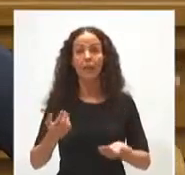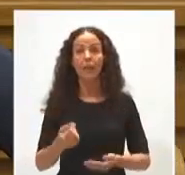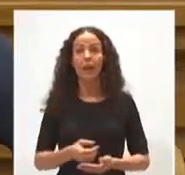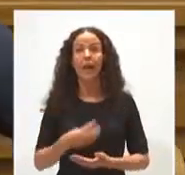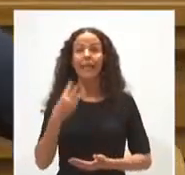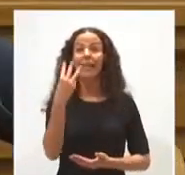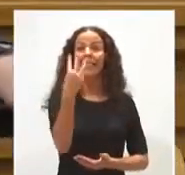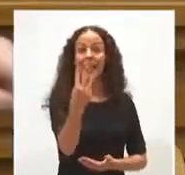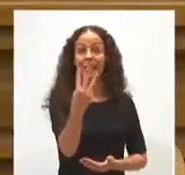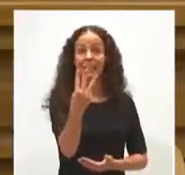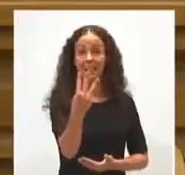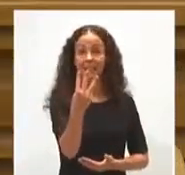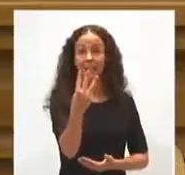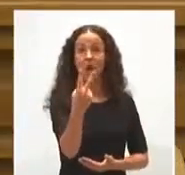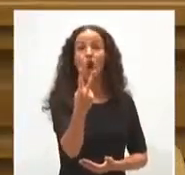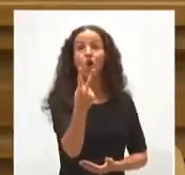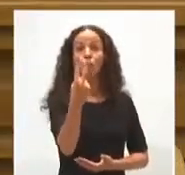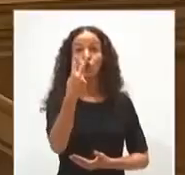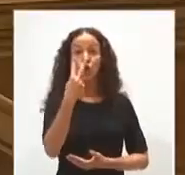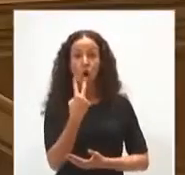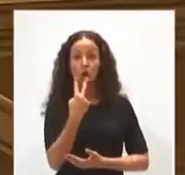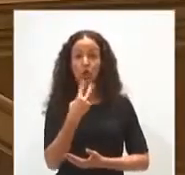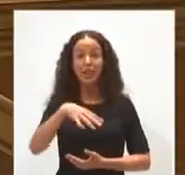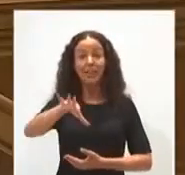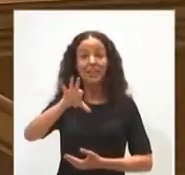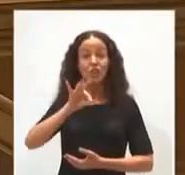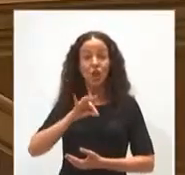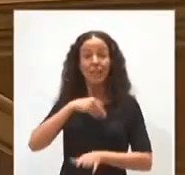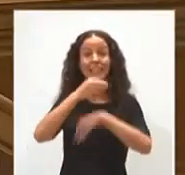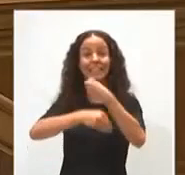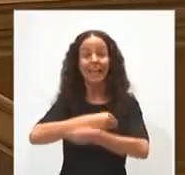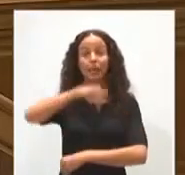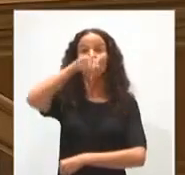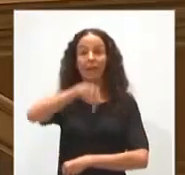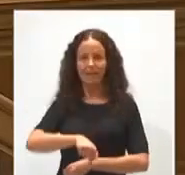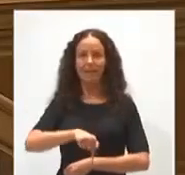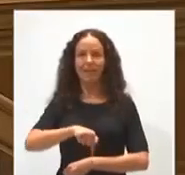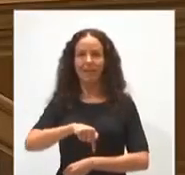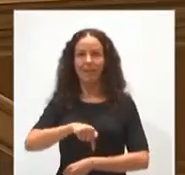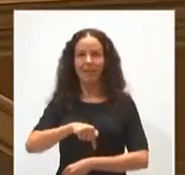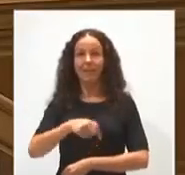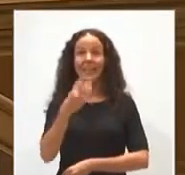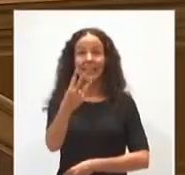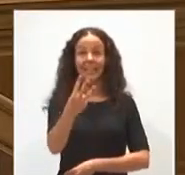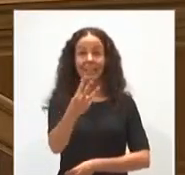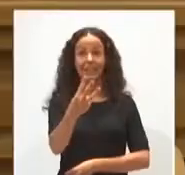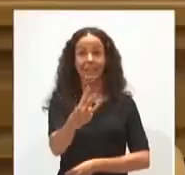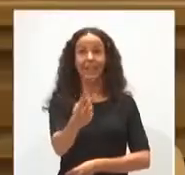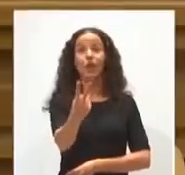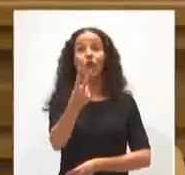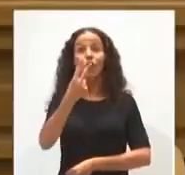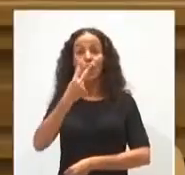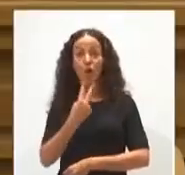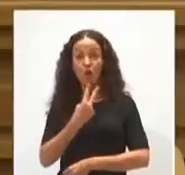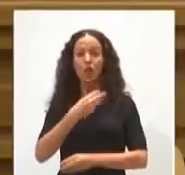decisiones que se han tomado aquí en este foro dos en el presidente y a los miembros de la mesa dos de cada tres decisiones se han hecho o